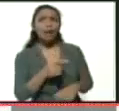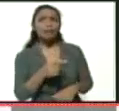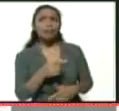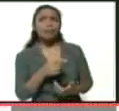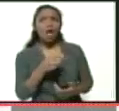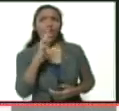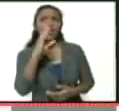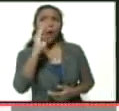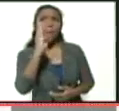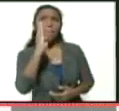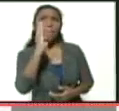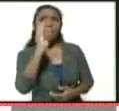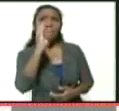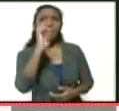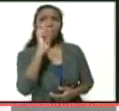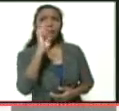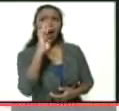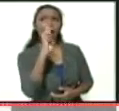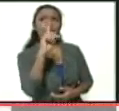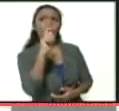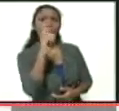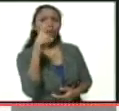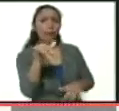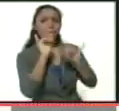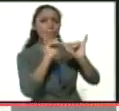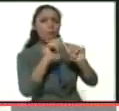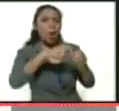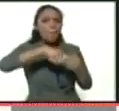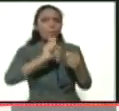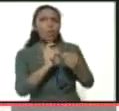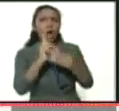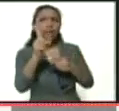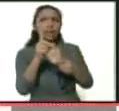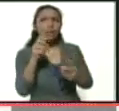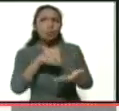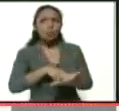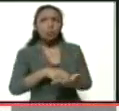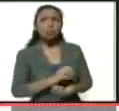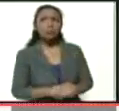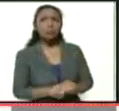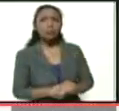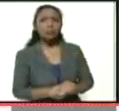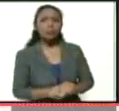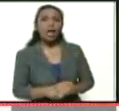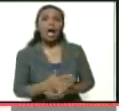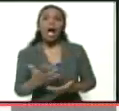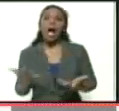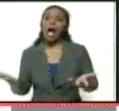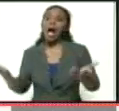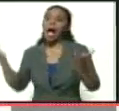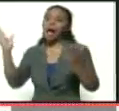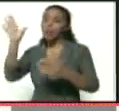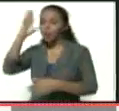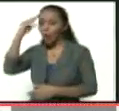Olivares. Creo que fue el mismo que dijo que se había desertado Rodríguez Cabello, presidente. ¡Ay, Rodríguez